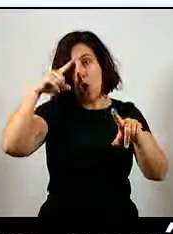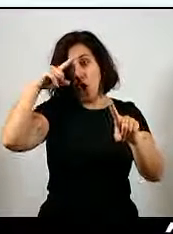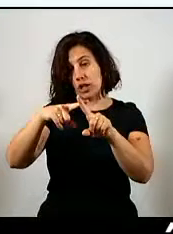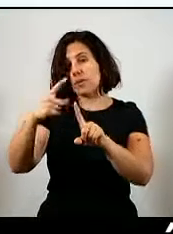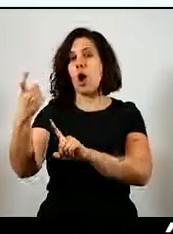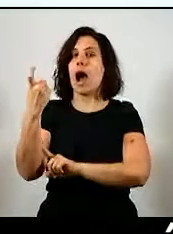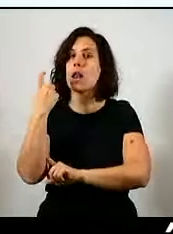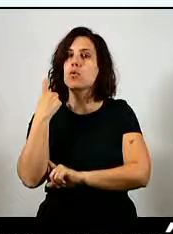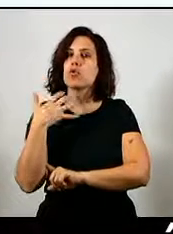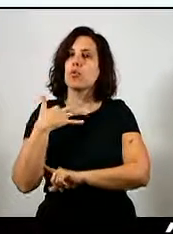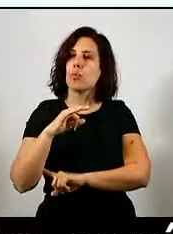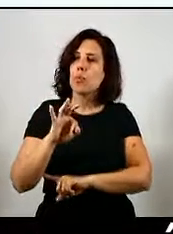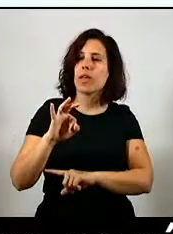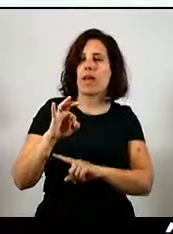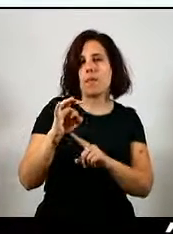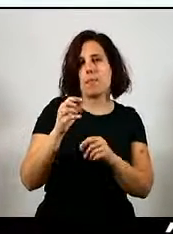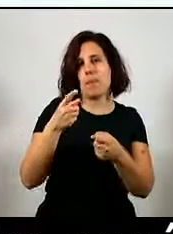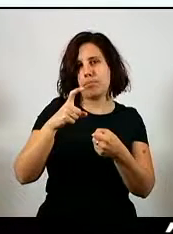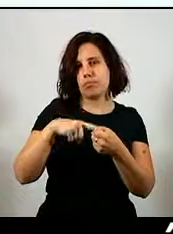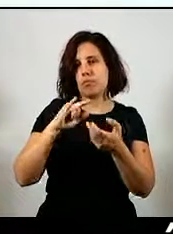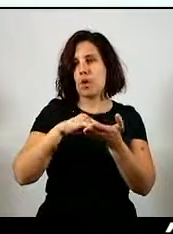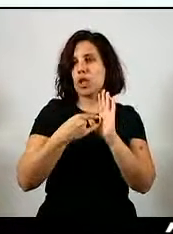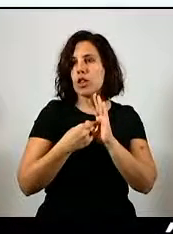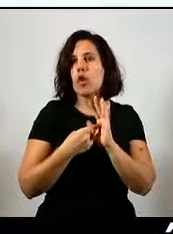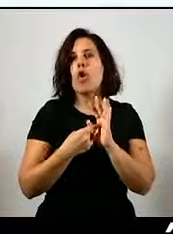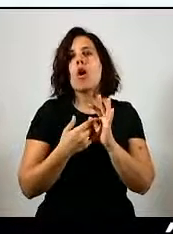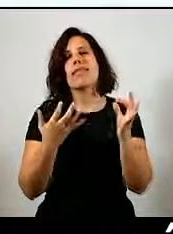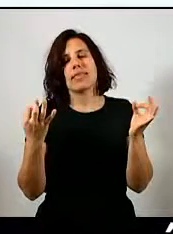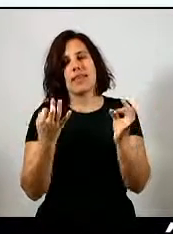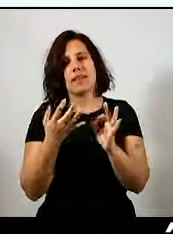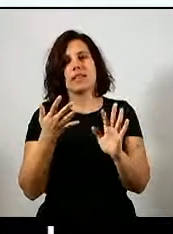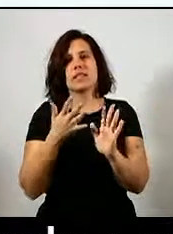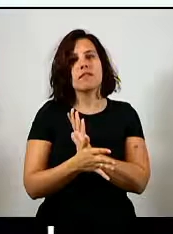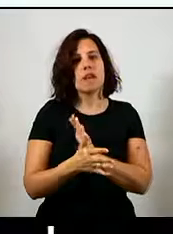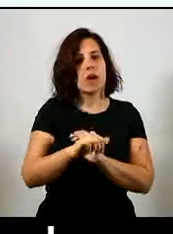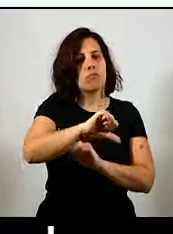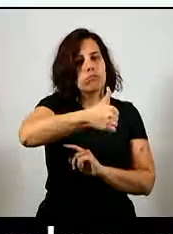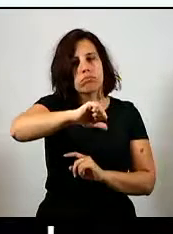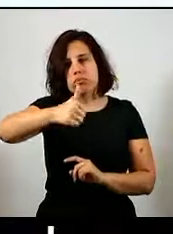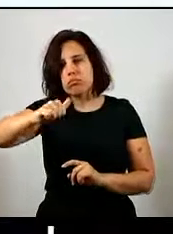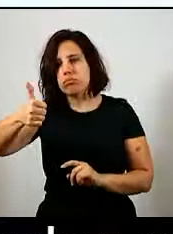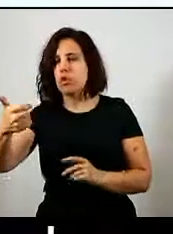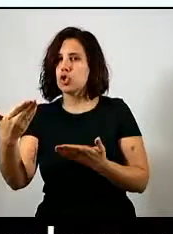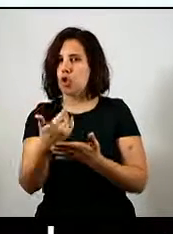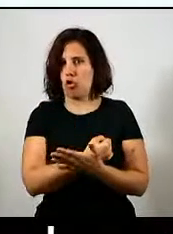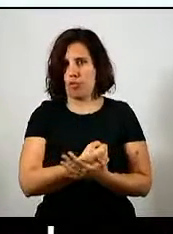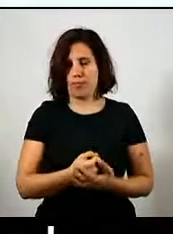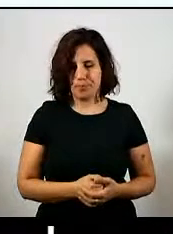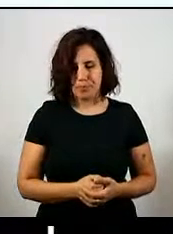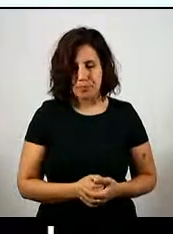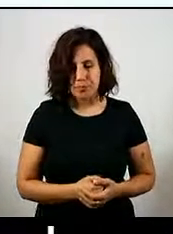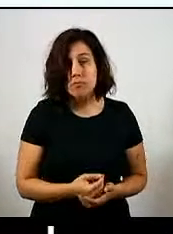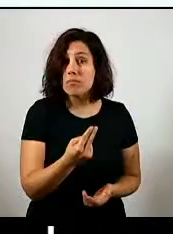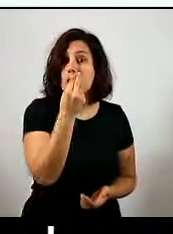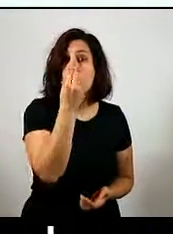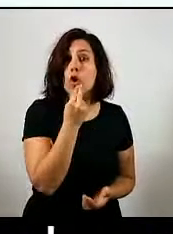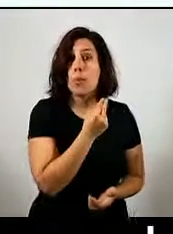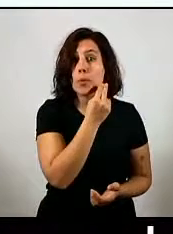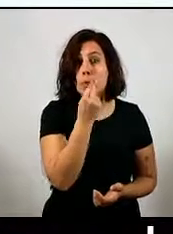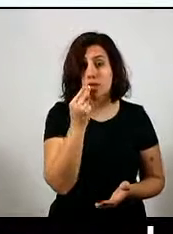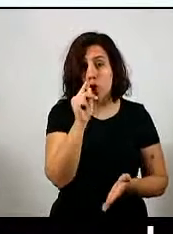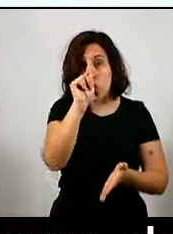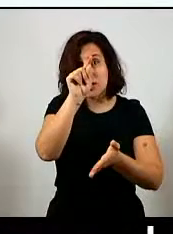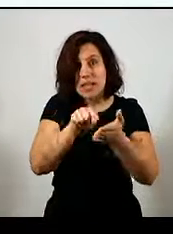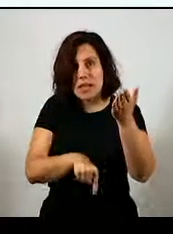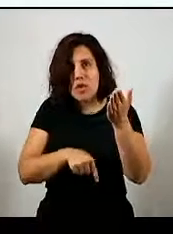en el proyecto, debe contar con evaluación positiva en cada una de las fases. El compromiso obligatorio de contratación